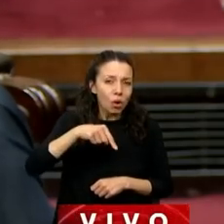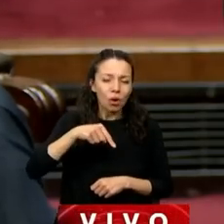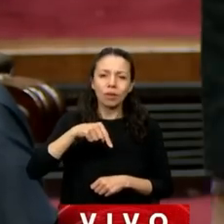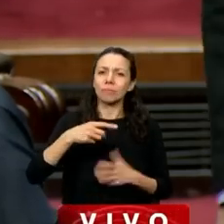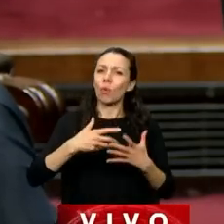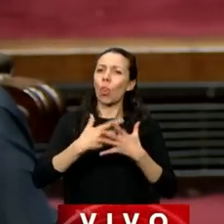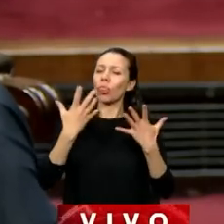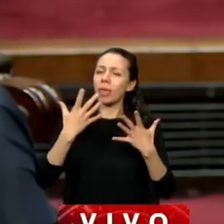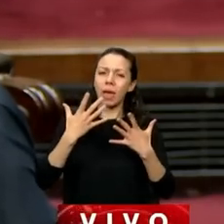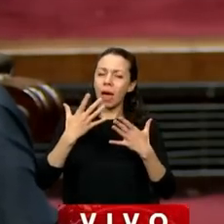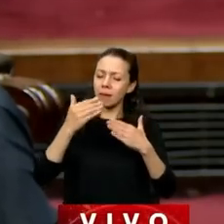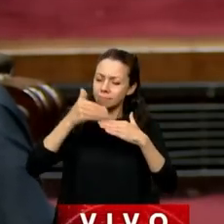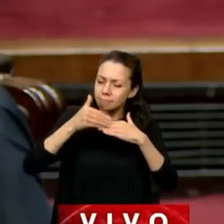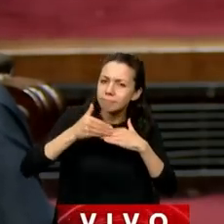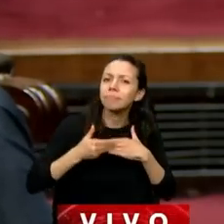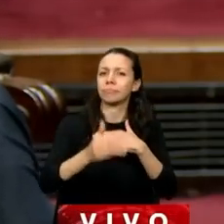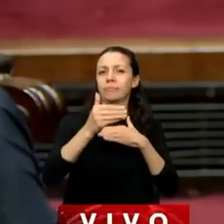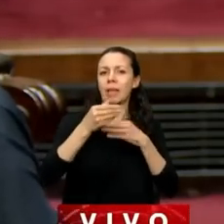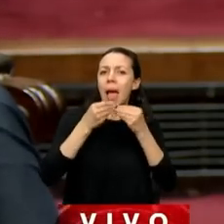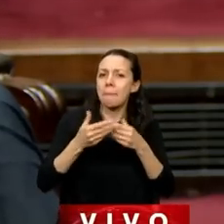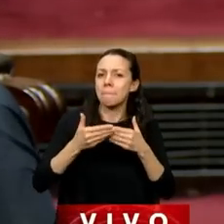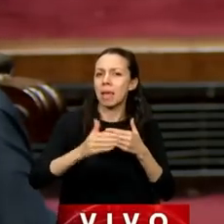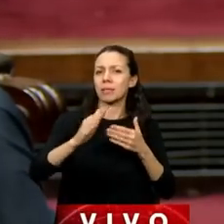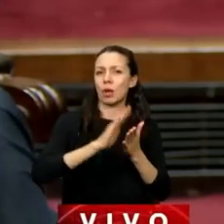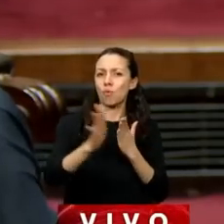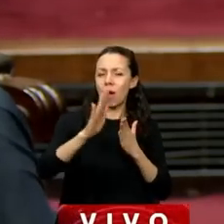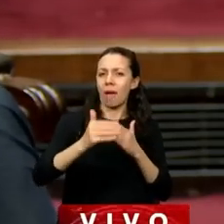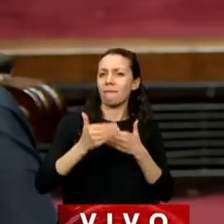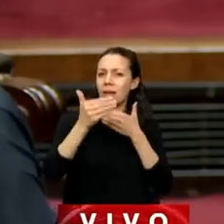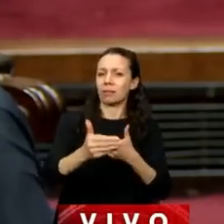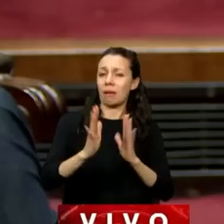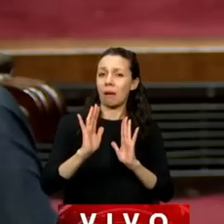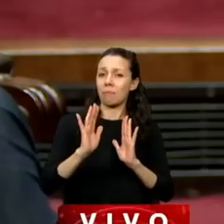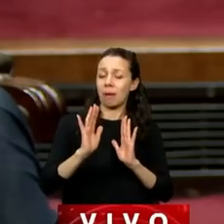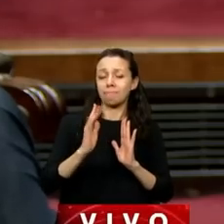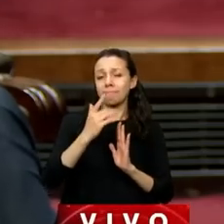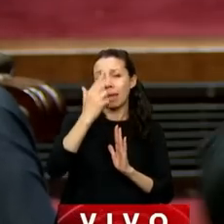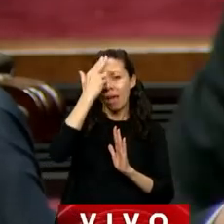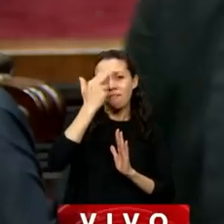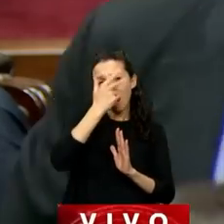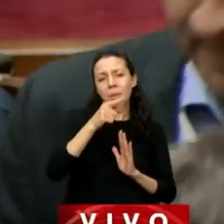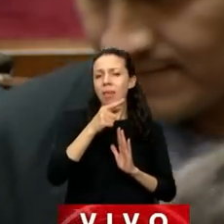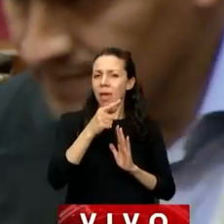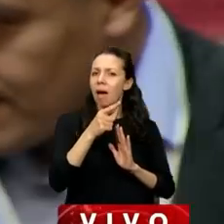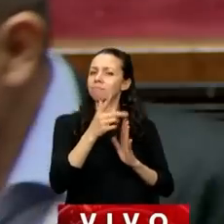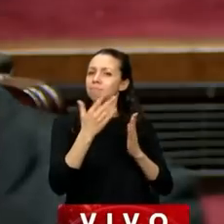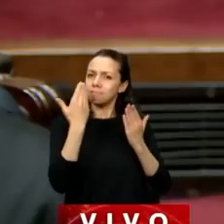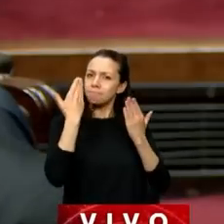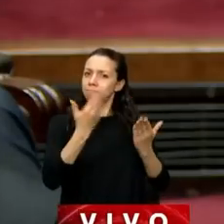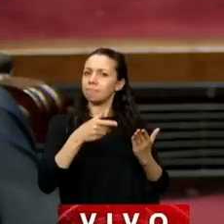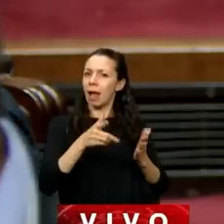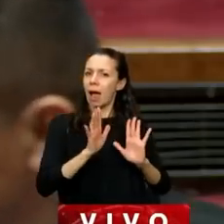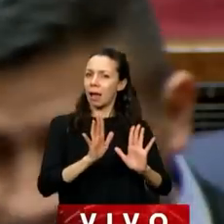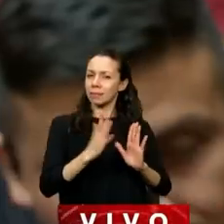fundacional en términos de poner donde había que poner a la enfermería. Y termino diciéndole que en